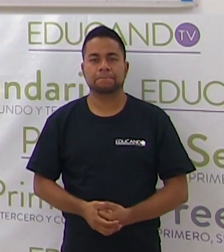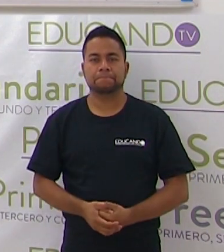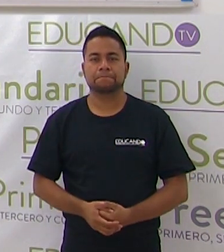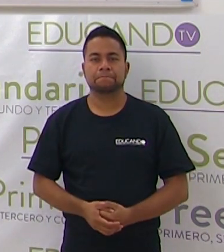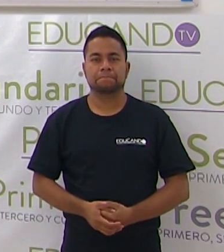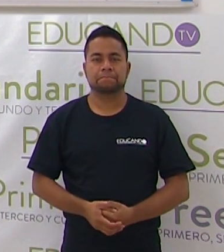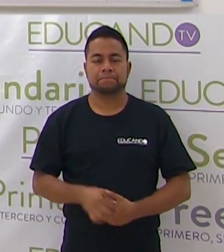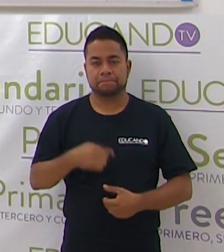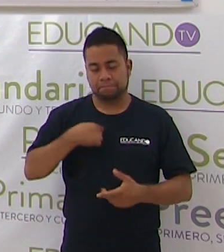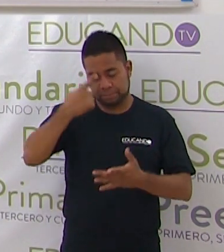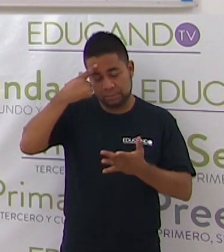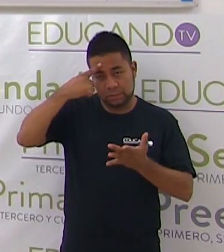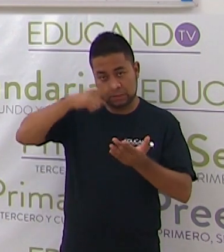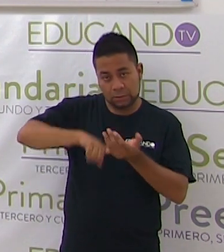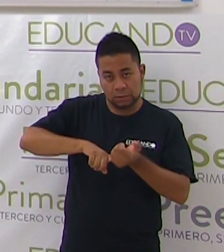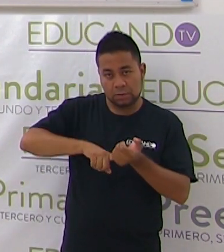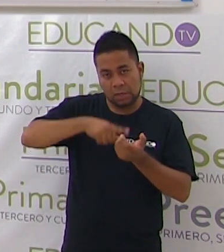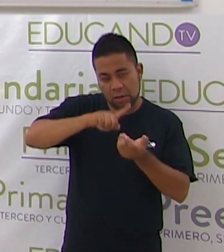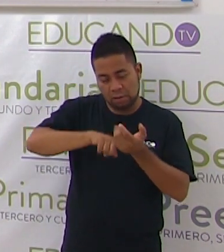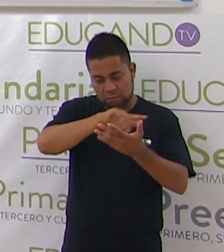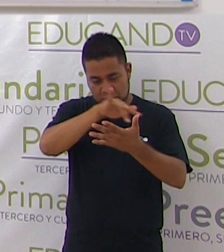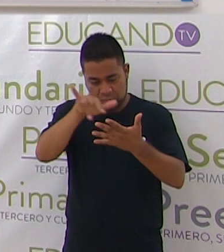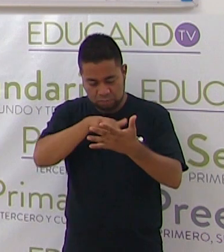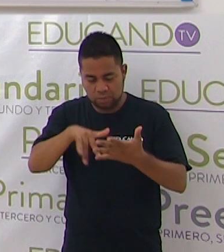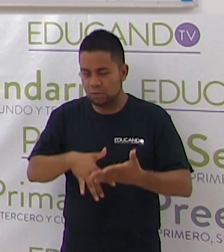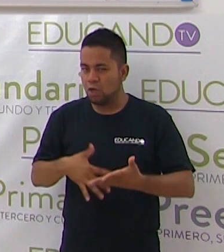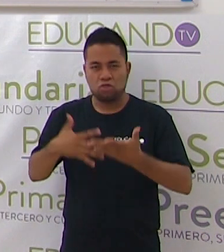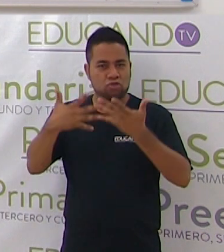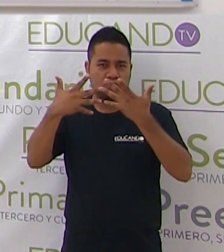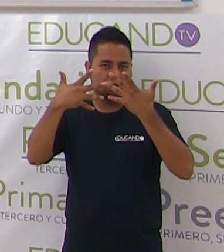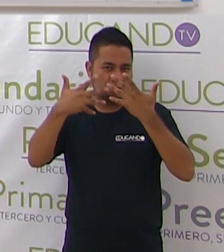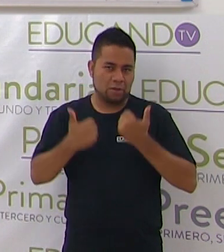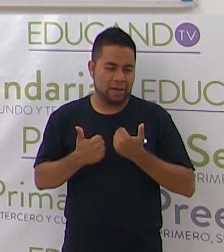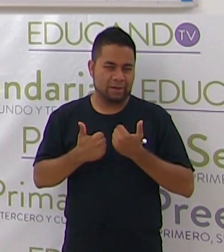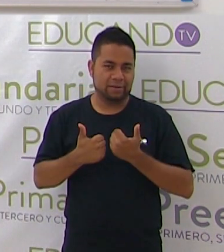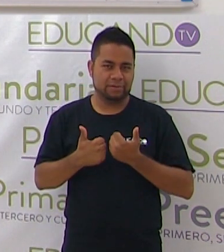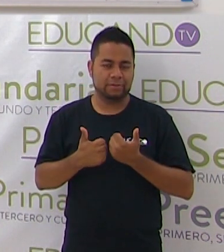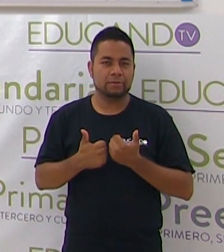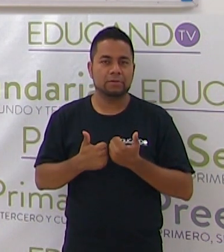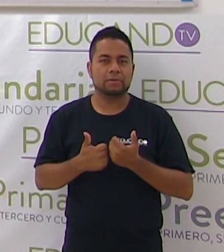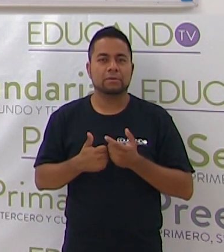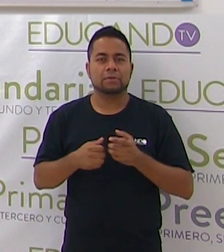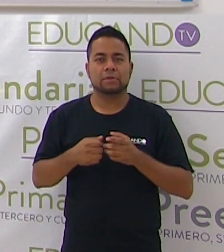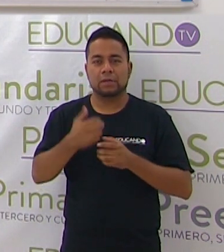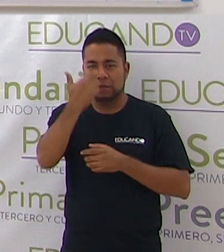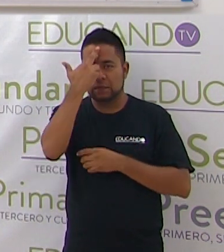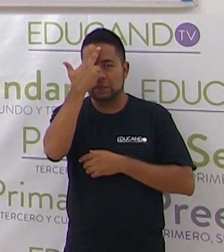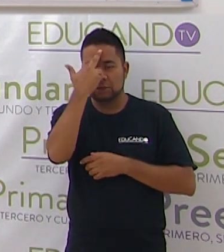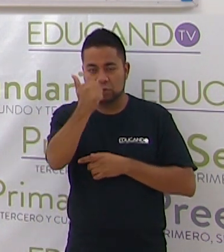Yo creo que en este texto no hay ningún contraargumento. Todo el argumento está